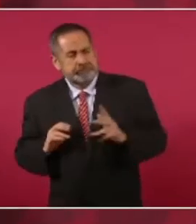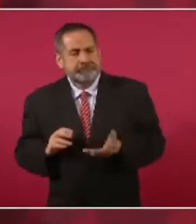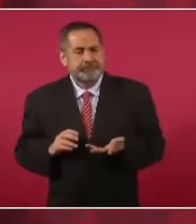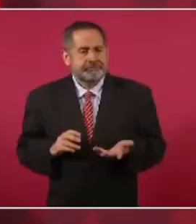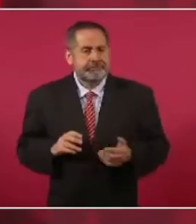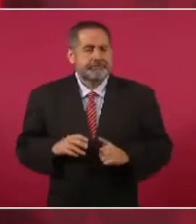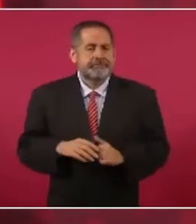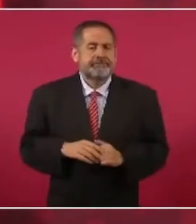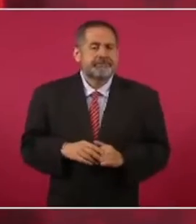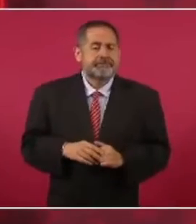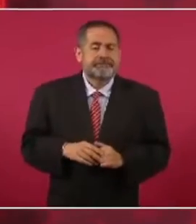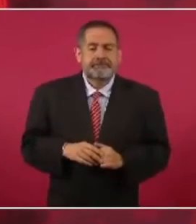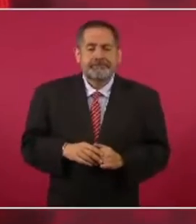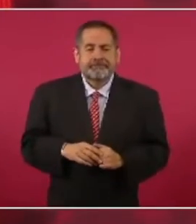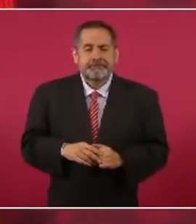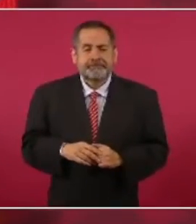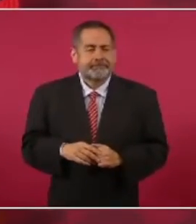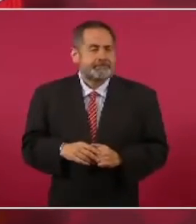o de